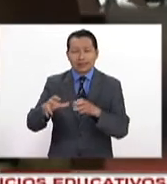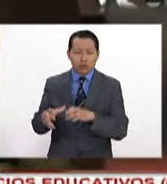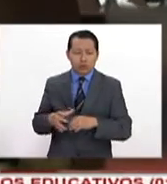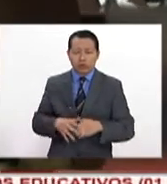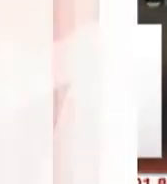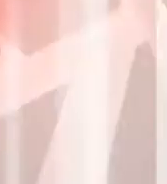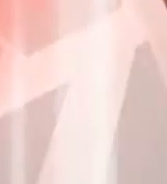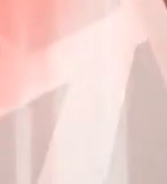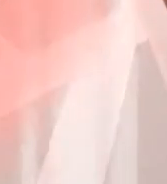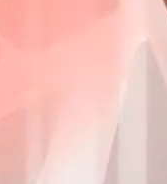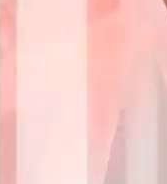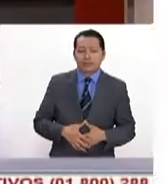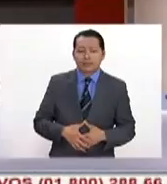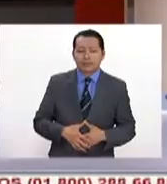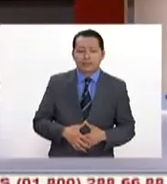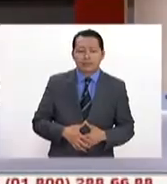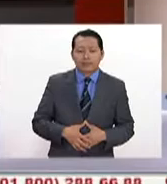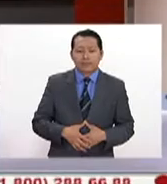electorales.